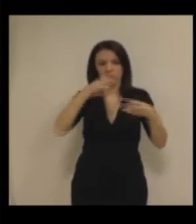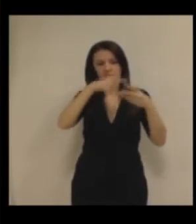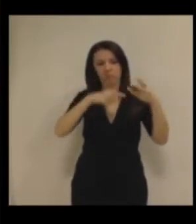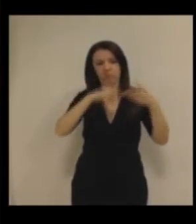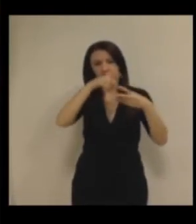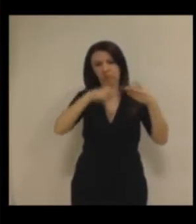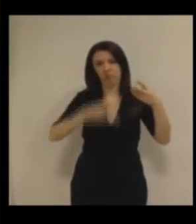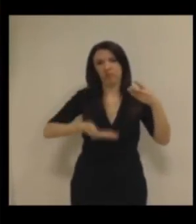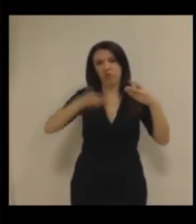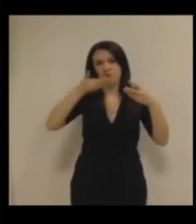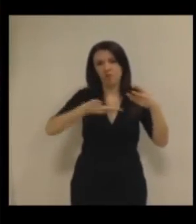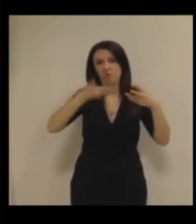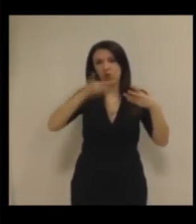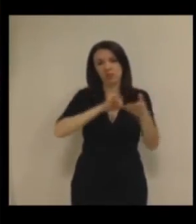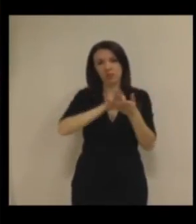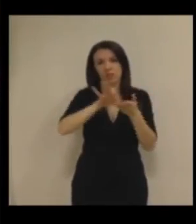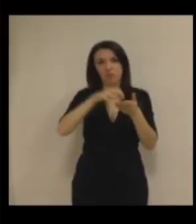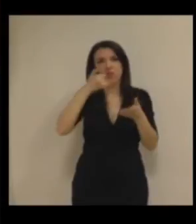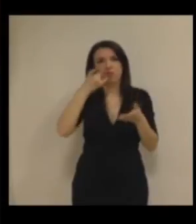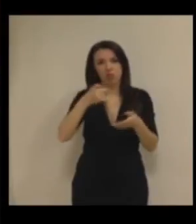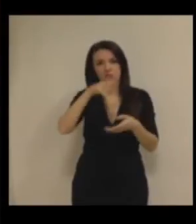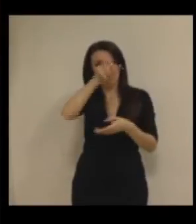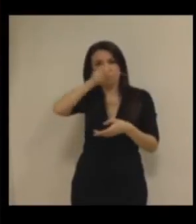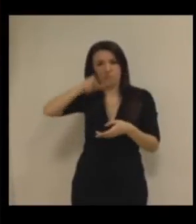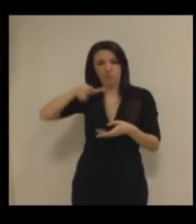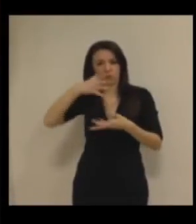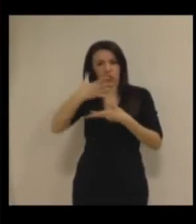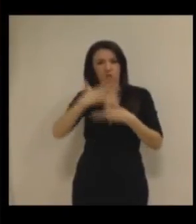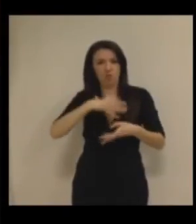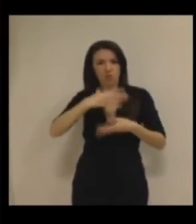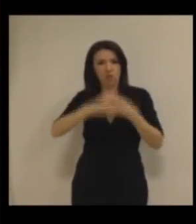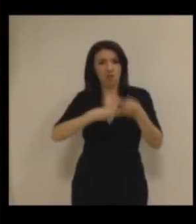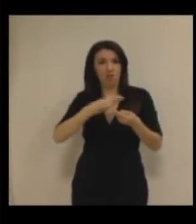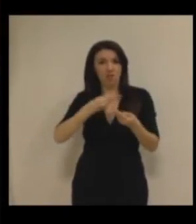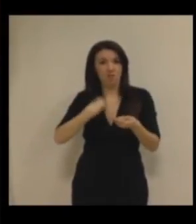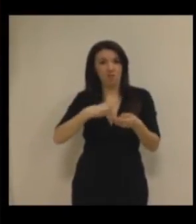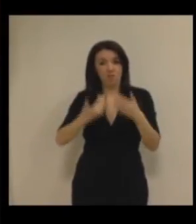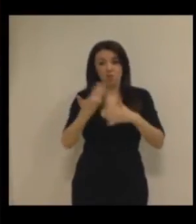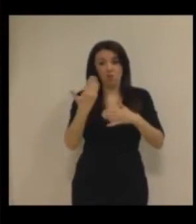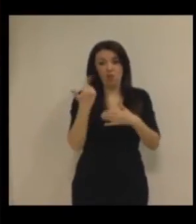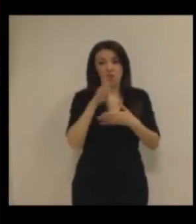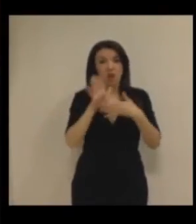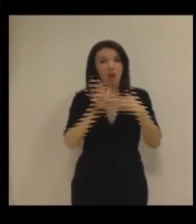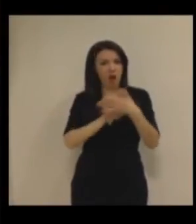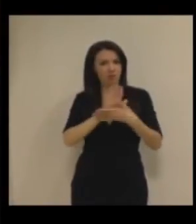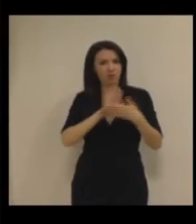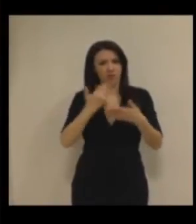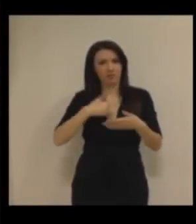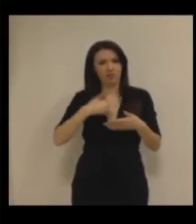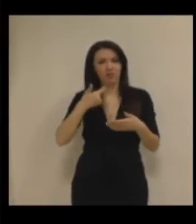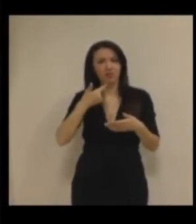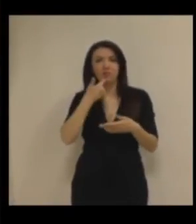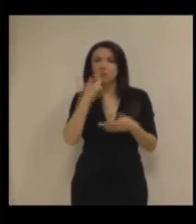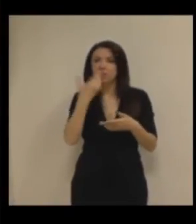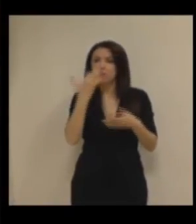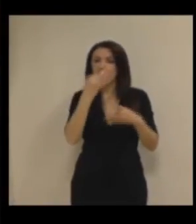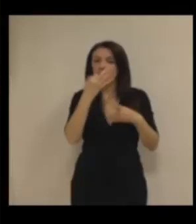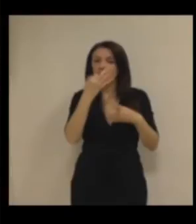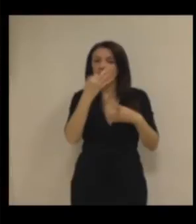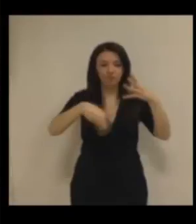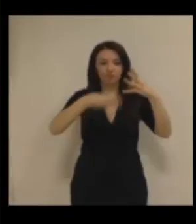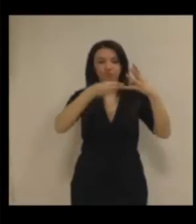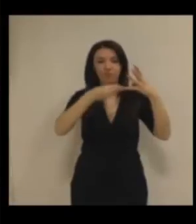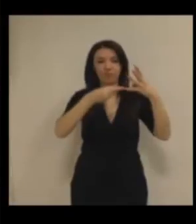electrónicos que puede encontrar el ciudadano. Y como yo hablaba en estos días, en un momento dado vamos a tener que agregar una cuarta